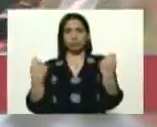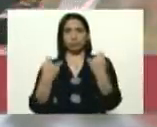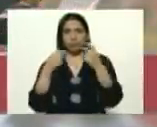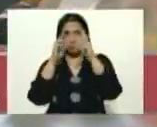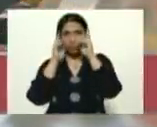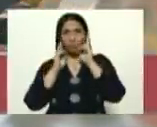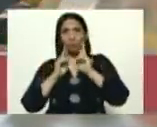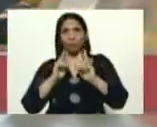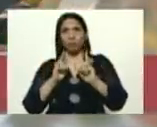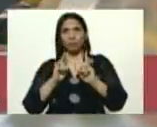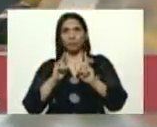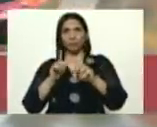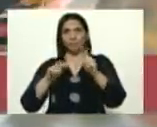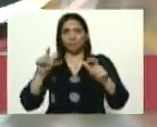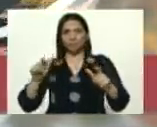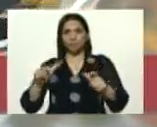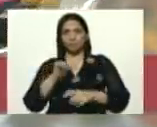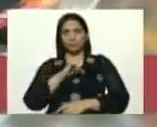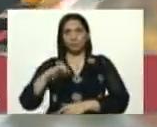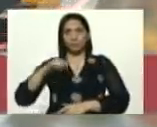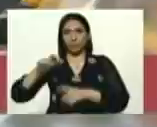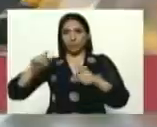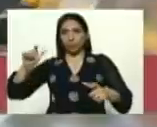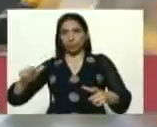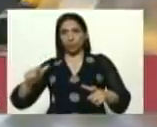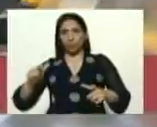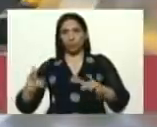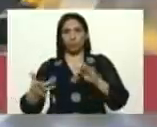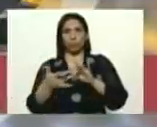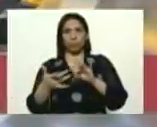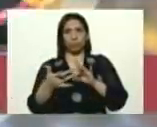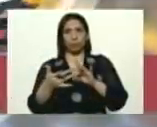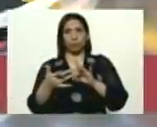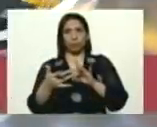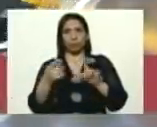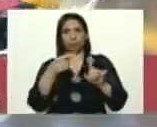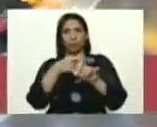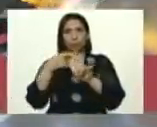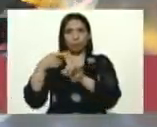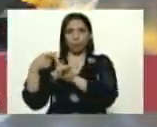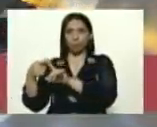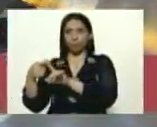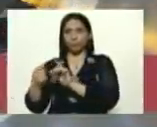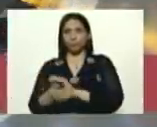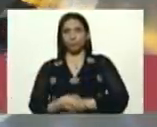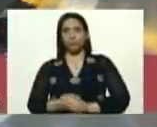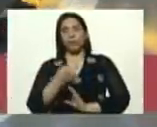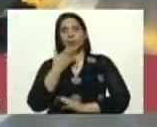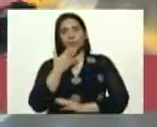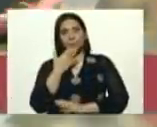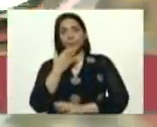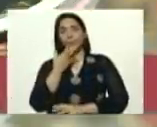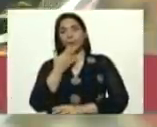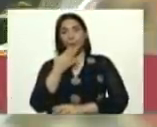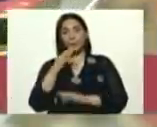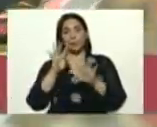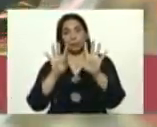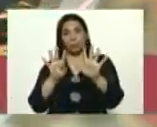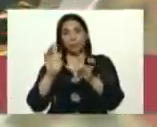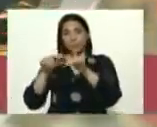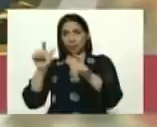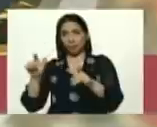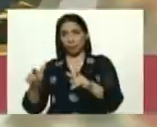despistaje masivo y personalizado y a contactos de casos positivos. Doy un ejemplo. De estos 9